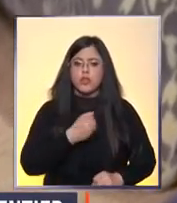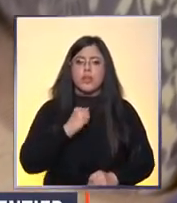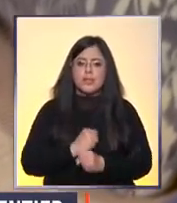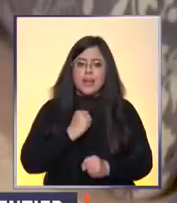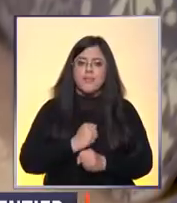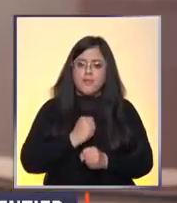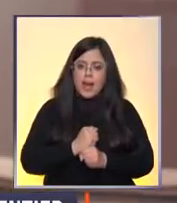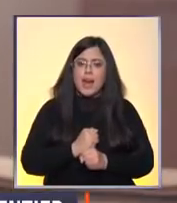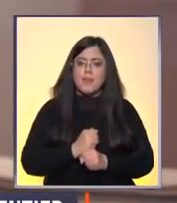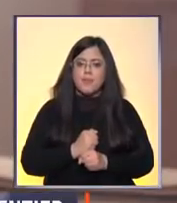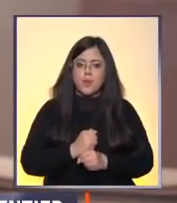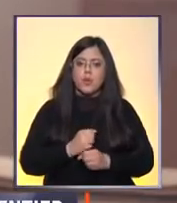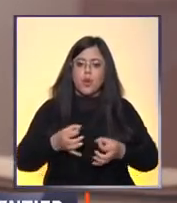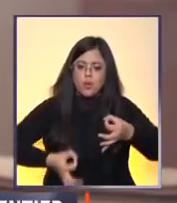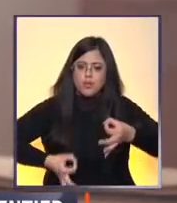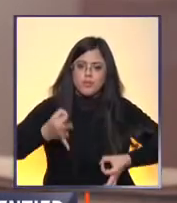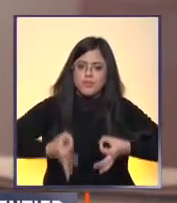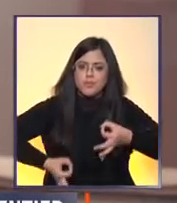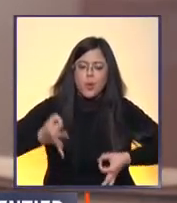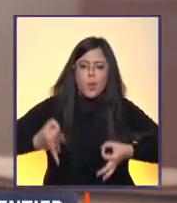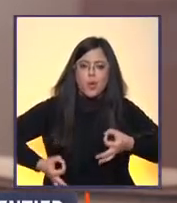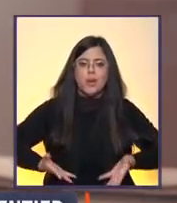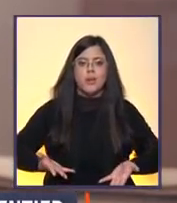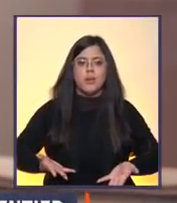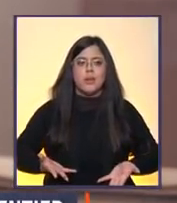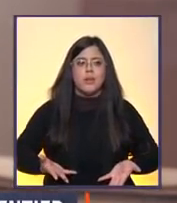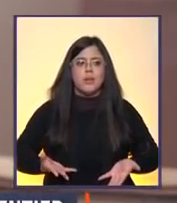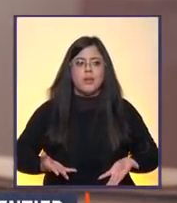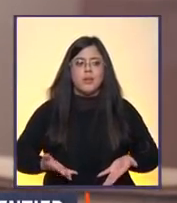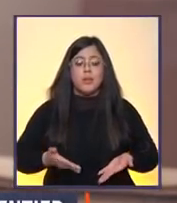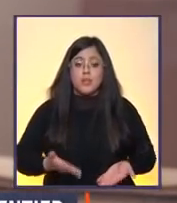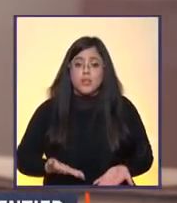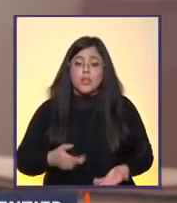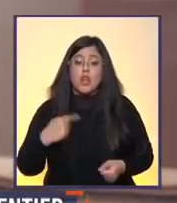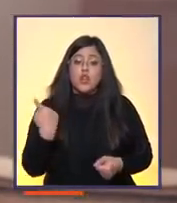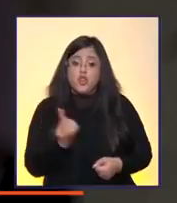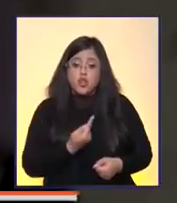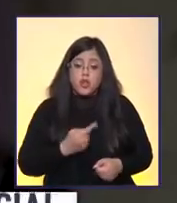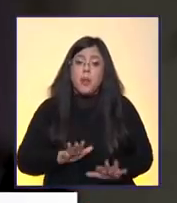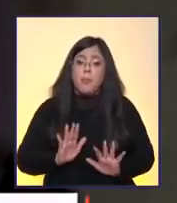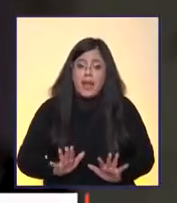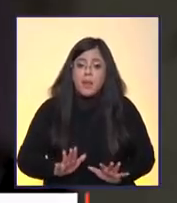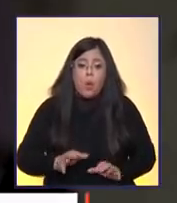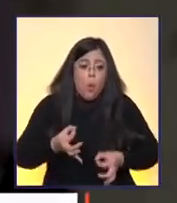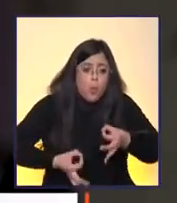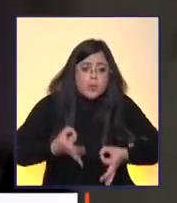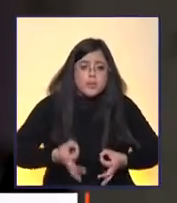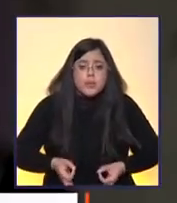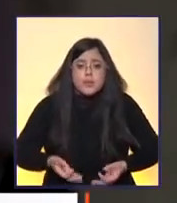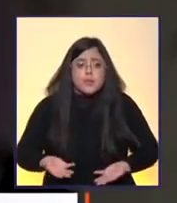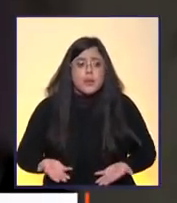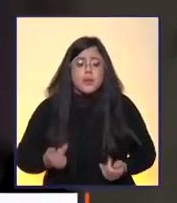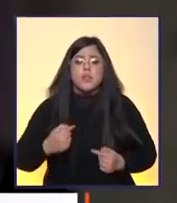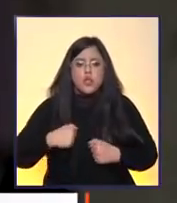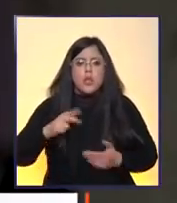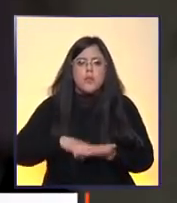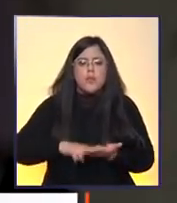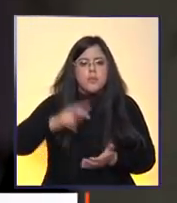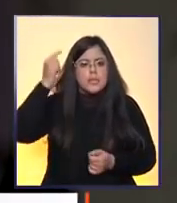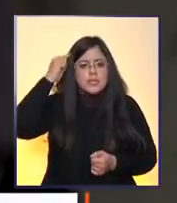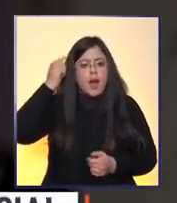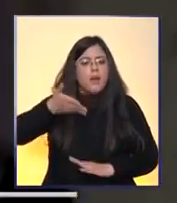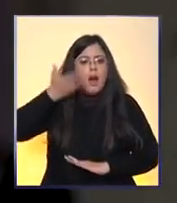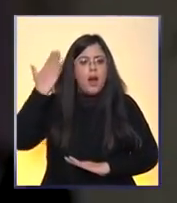órgano jurisdiccional, entonces lo mínimo que uno espera es algo de justicia. Yo de verdad que yo pensé que ahí en esos